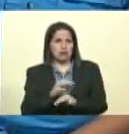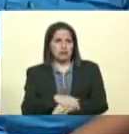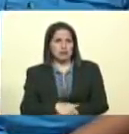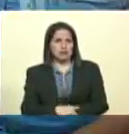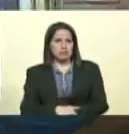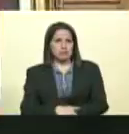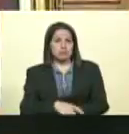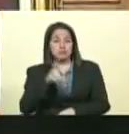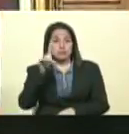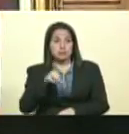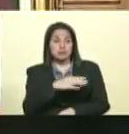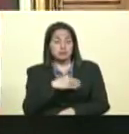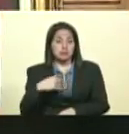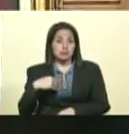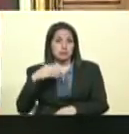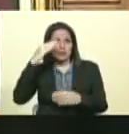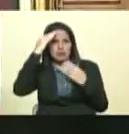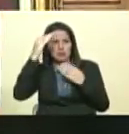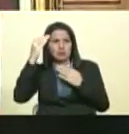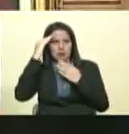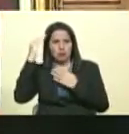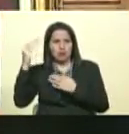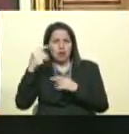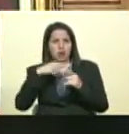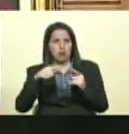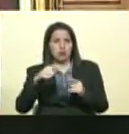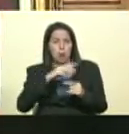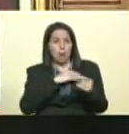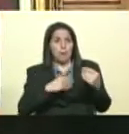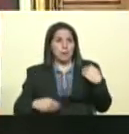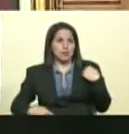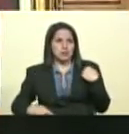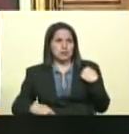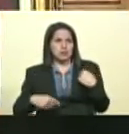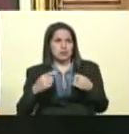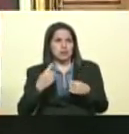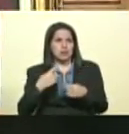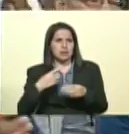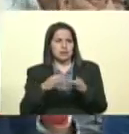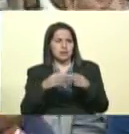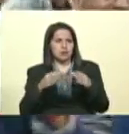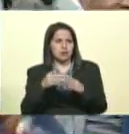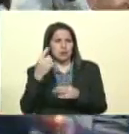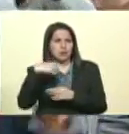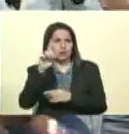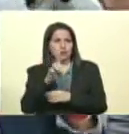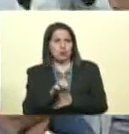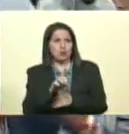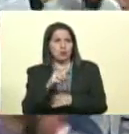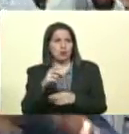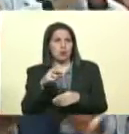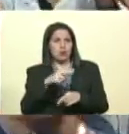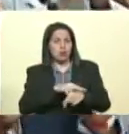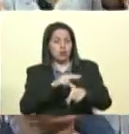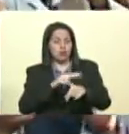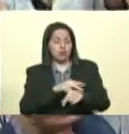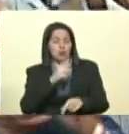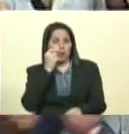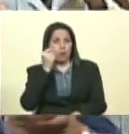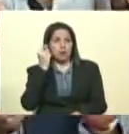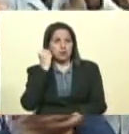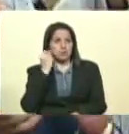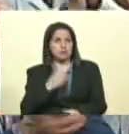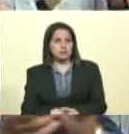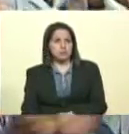También quiero saludar a Luis Blanco, presidente del Sindicato Único Nacional de Médicas y Médicos de Venezuela,